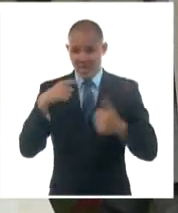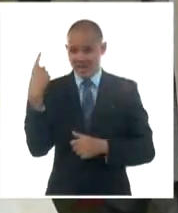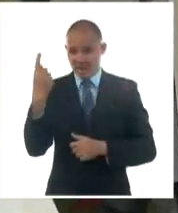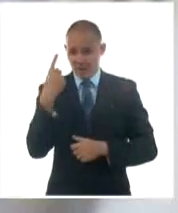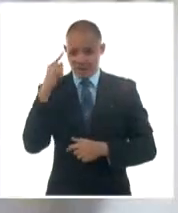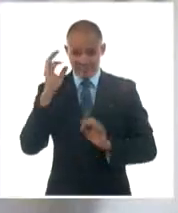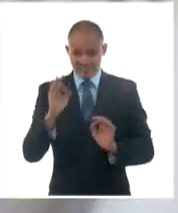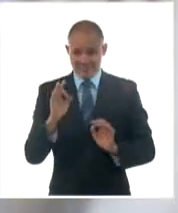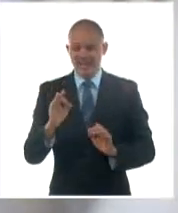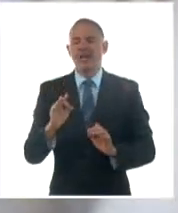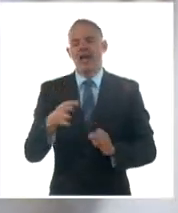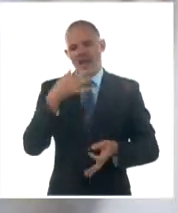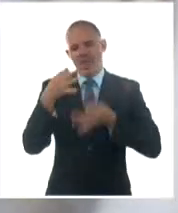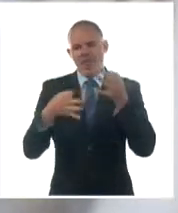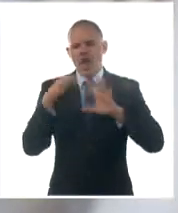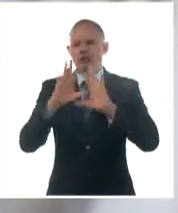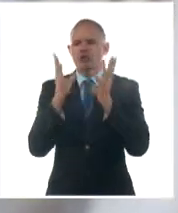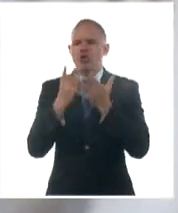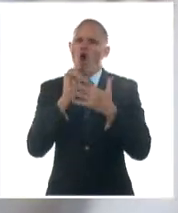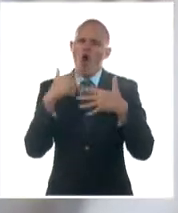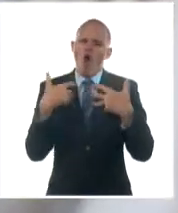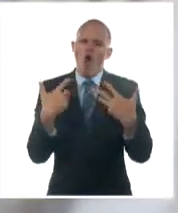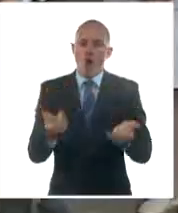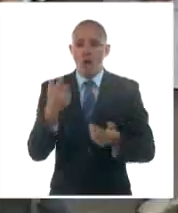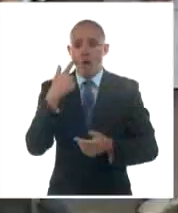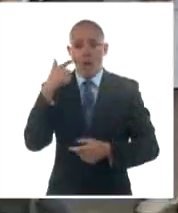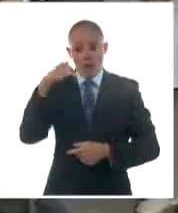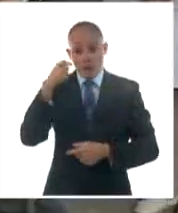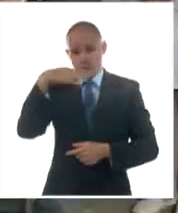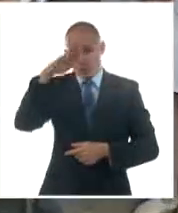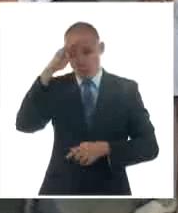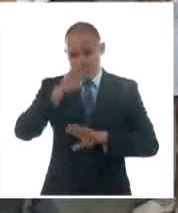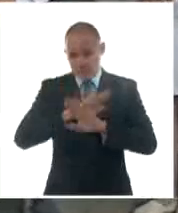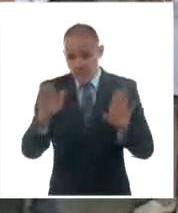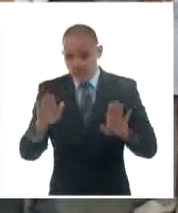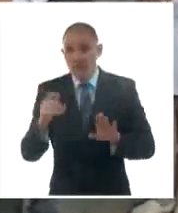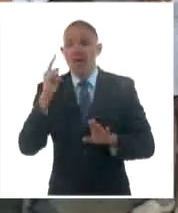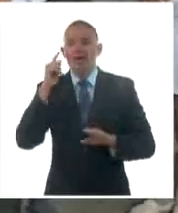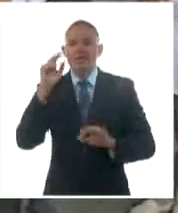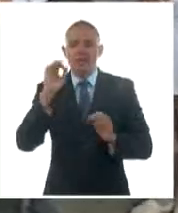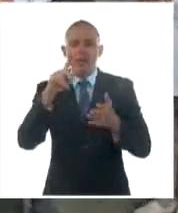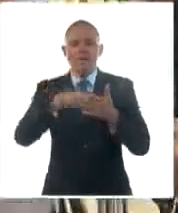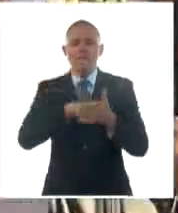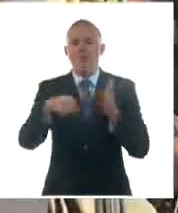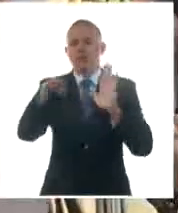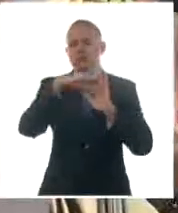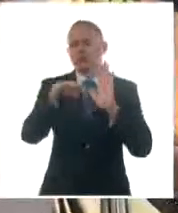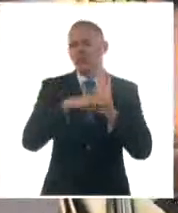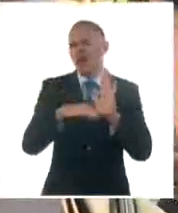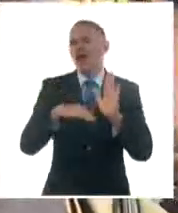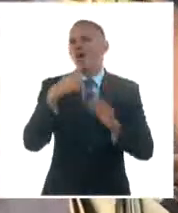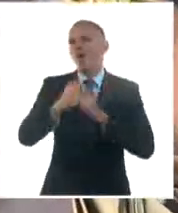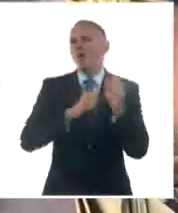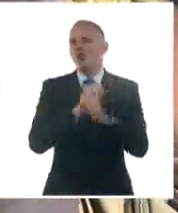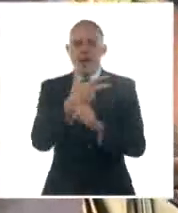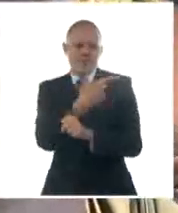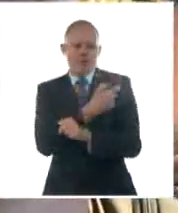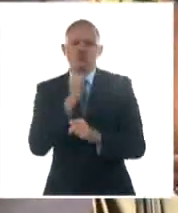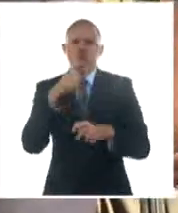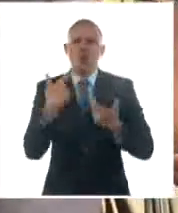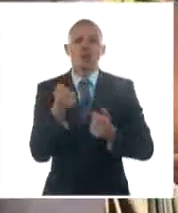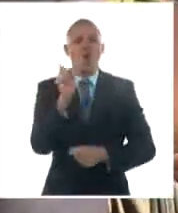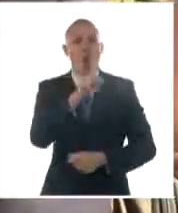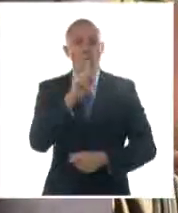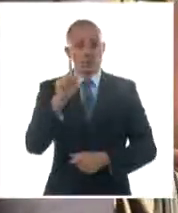Durán, destacó el hecho de que en el país 11 vacunas conforman el esquema nacional de inmunización, 8 de ellas producidas por